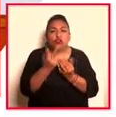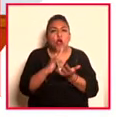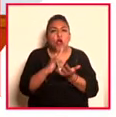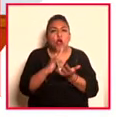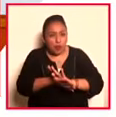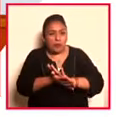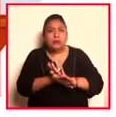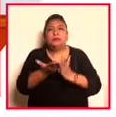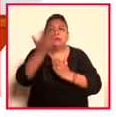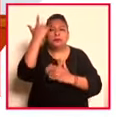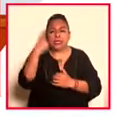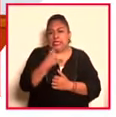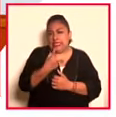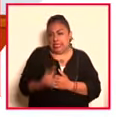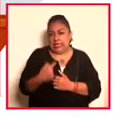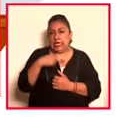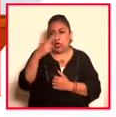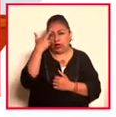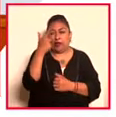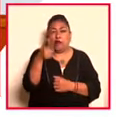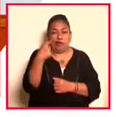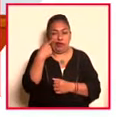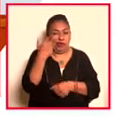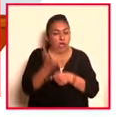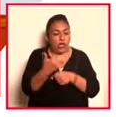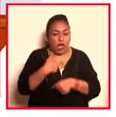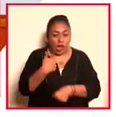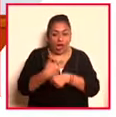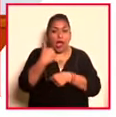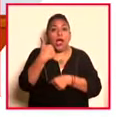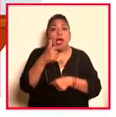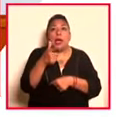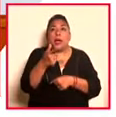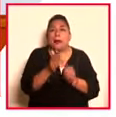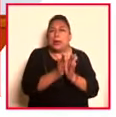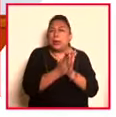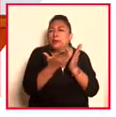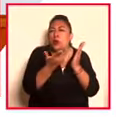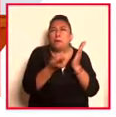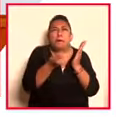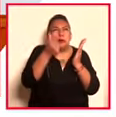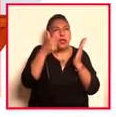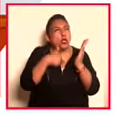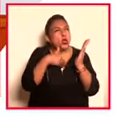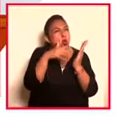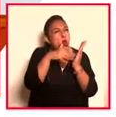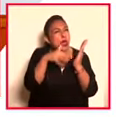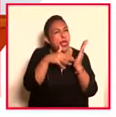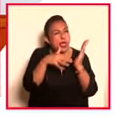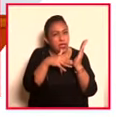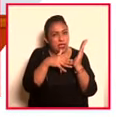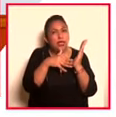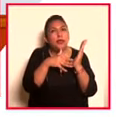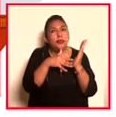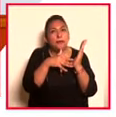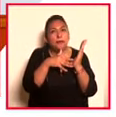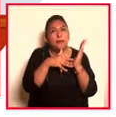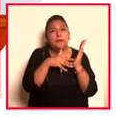niña, lo que más recuerdo, fíjate que me acabo de dar cuenta que uno de los primeros libros que leí es